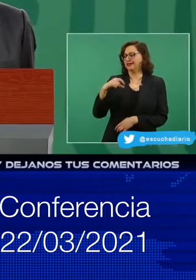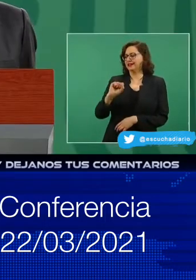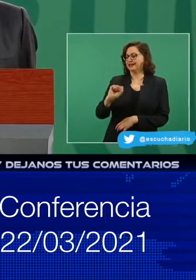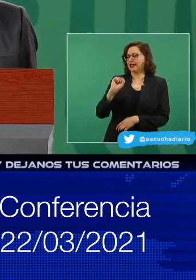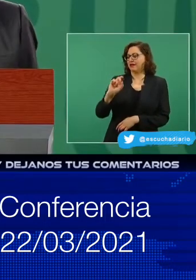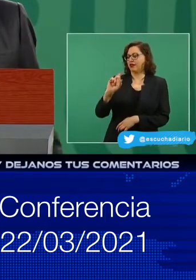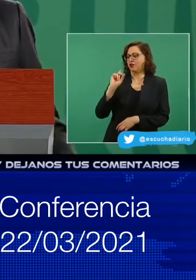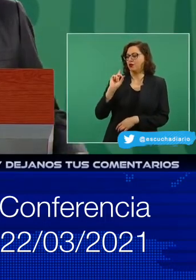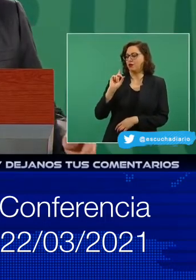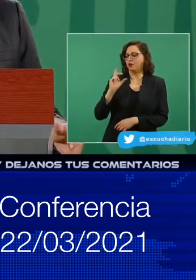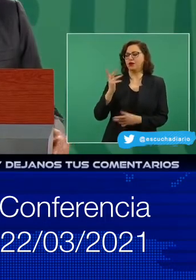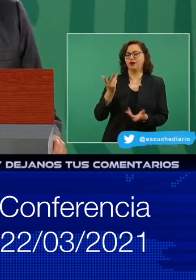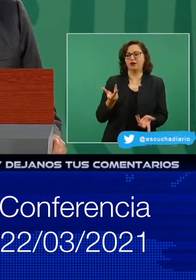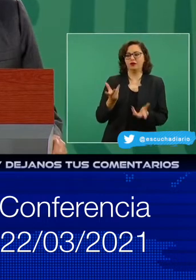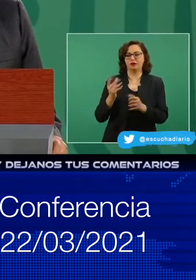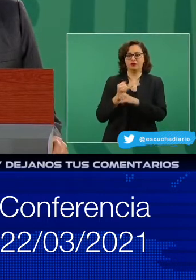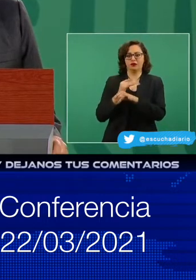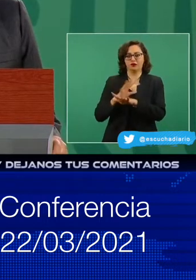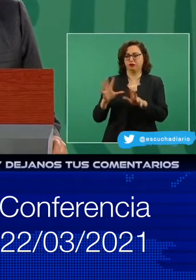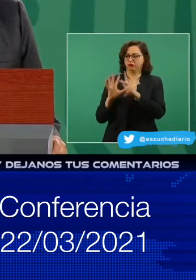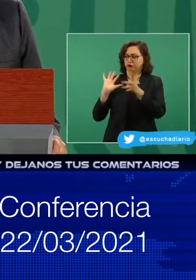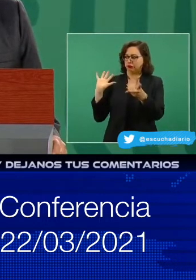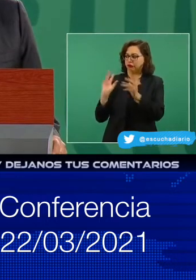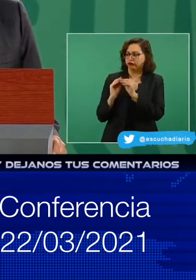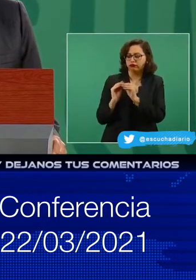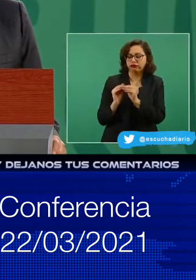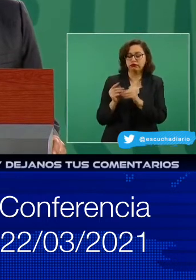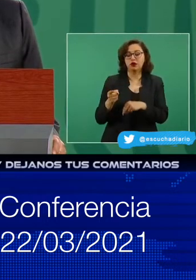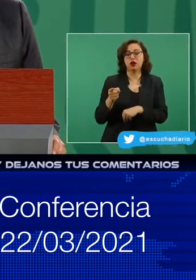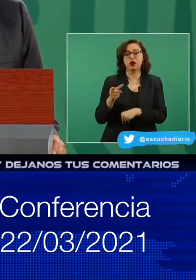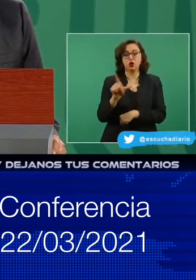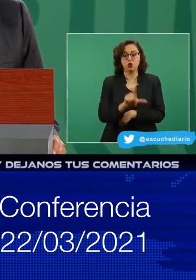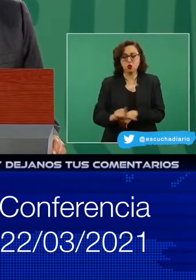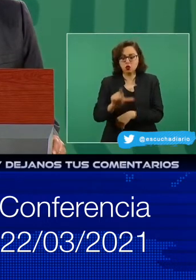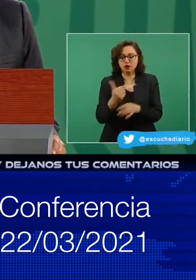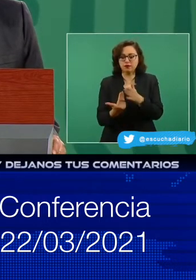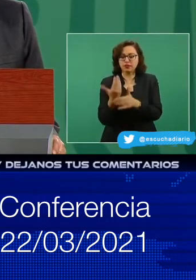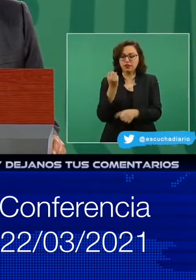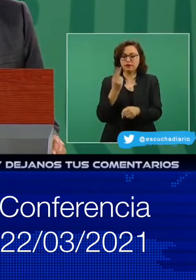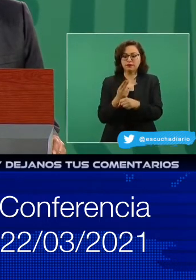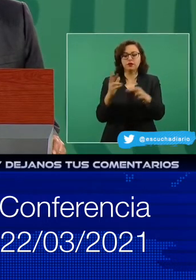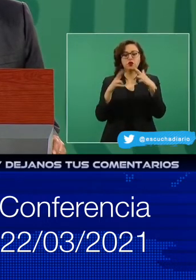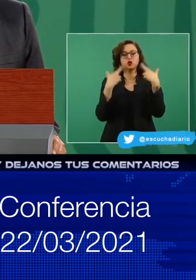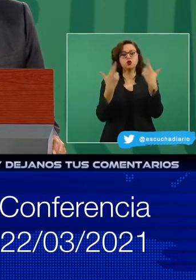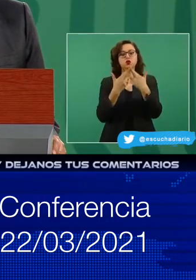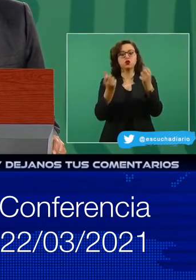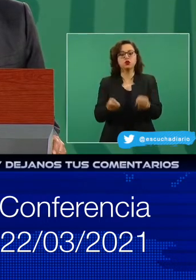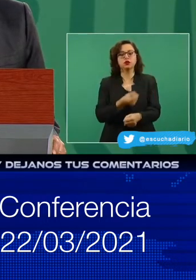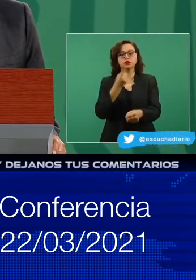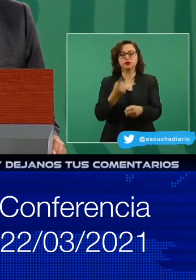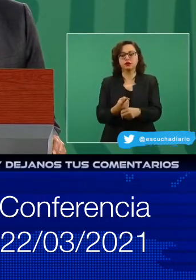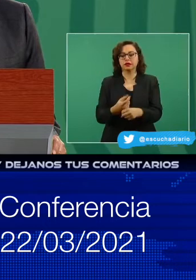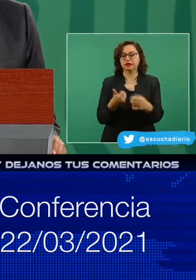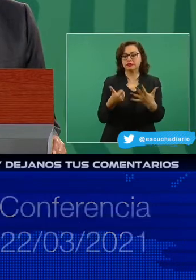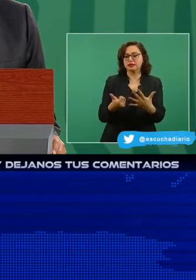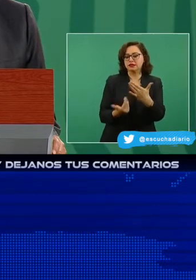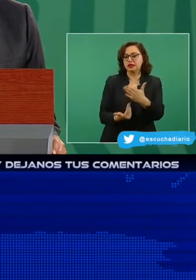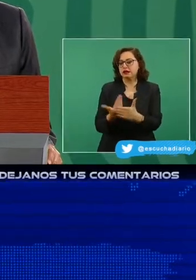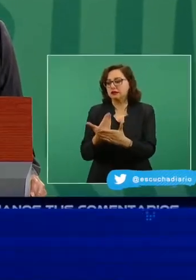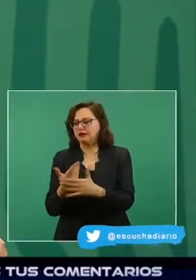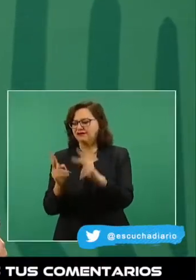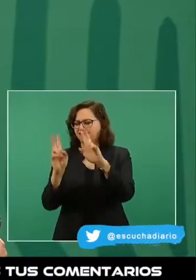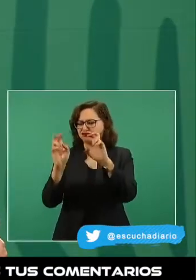se tratan muchos asuntos en la reunión de seguridad, en el gabinete de seguridad. Pero ya estamos